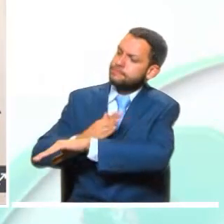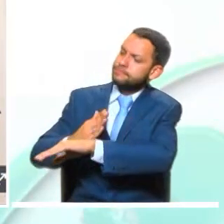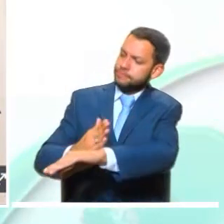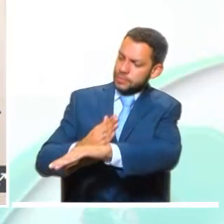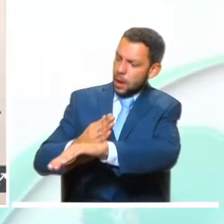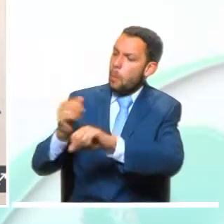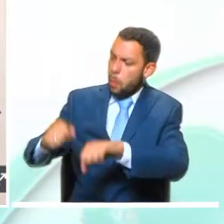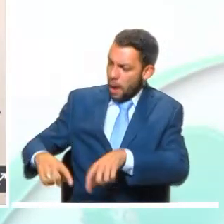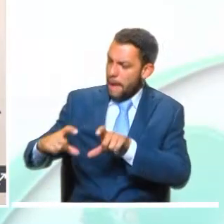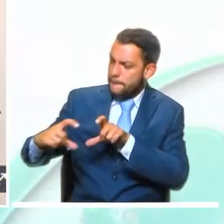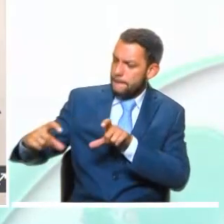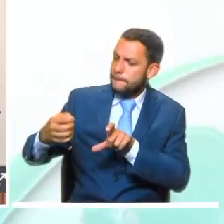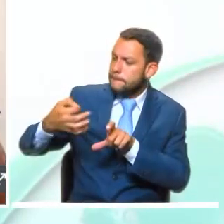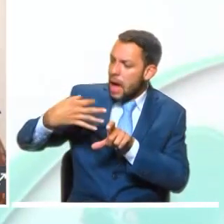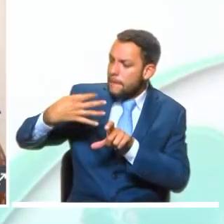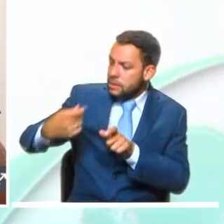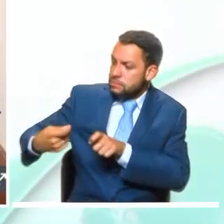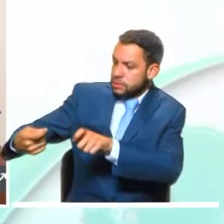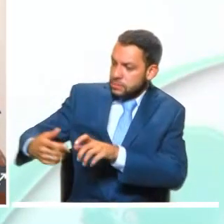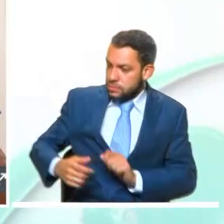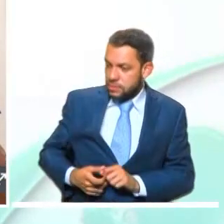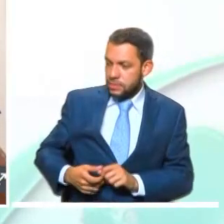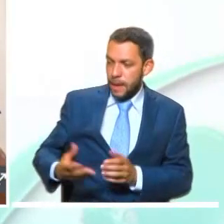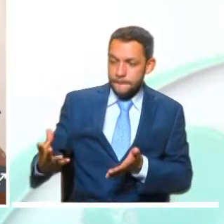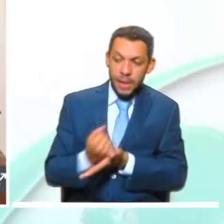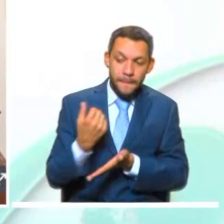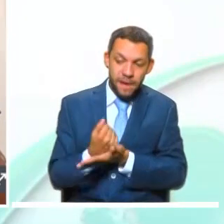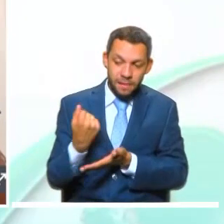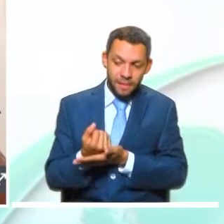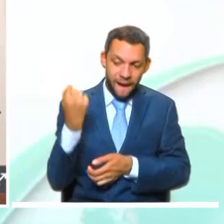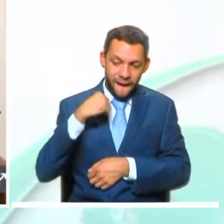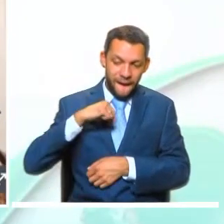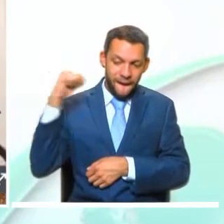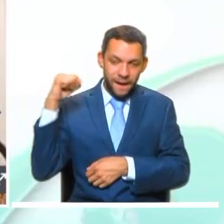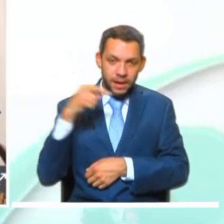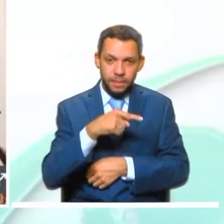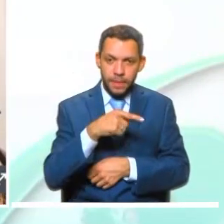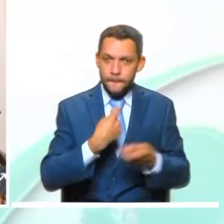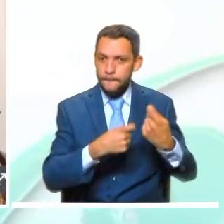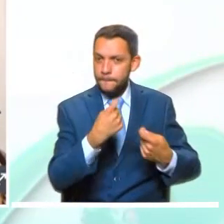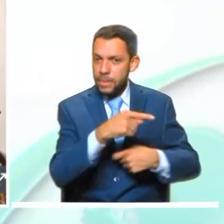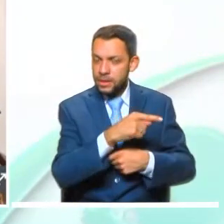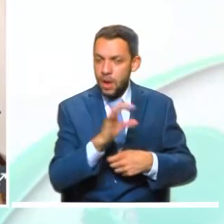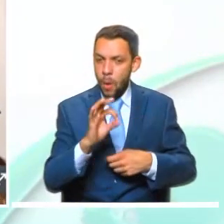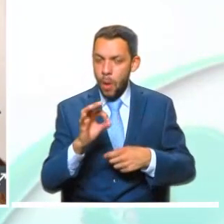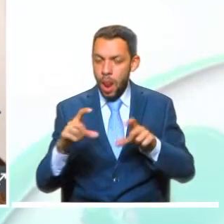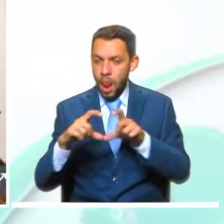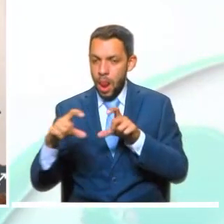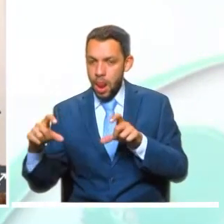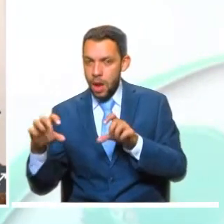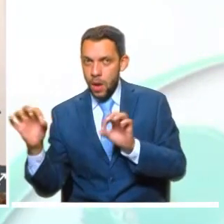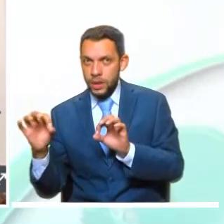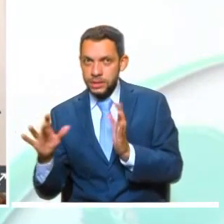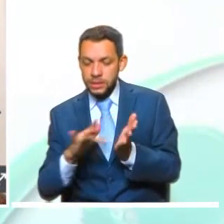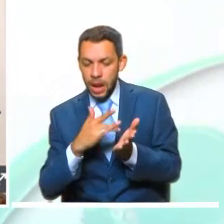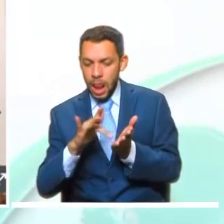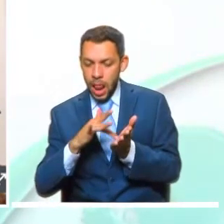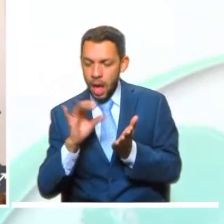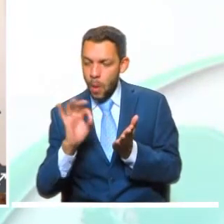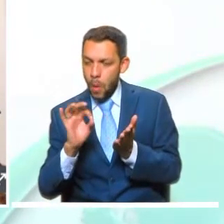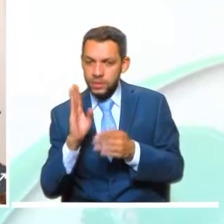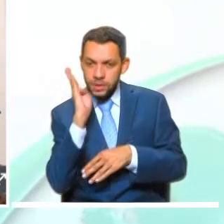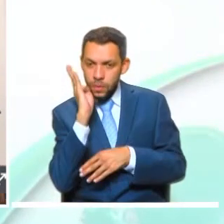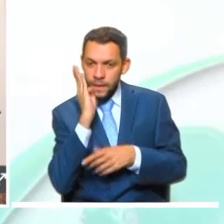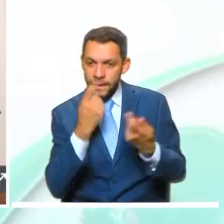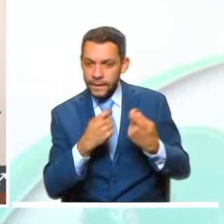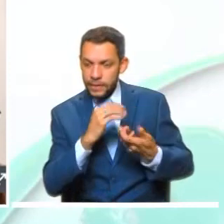anticonceptivo el que más comisiones da el que más tablet y celulares les da de regalos